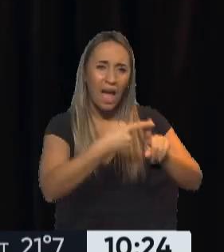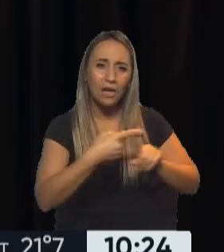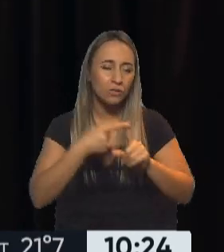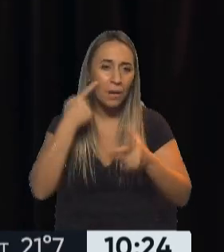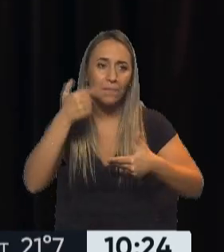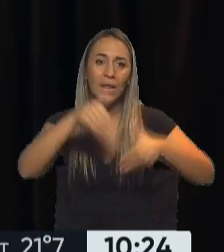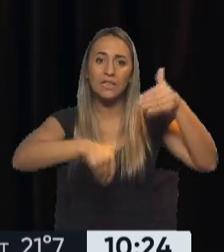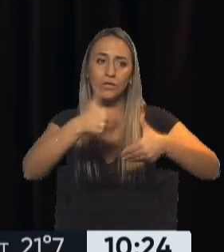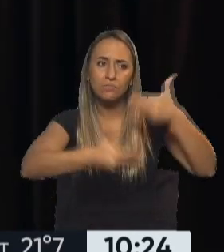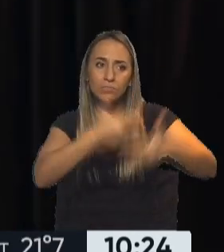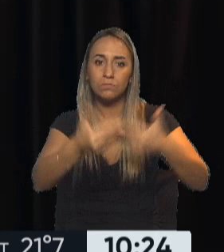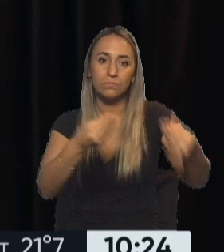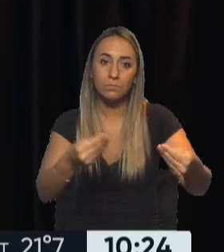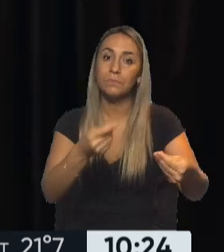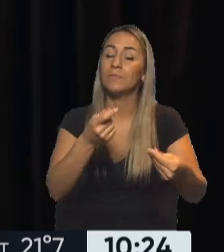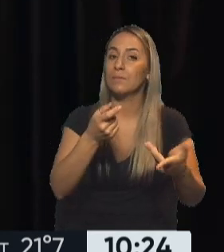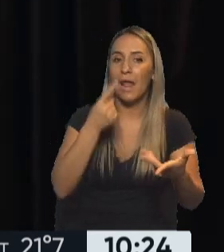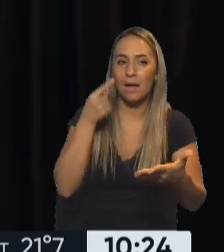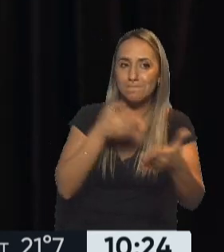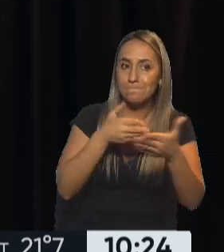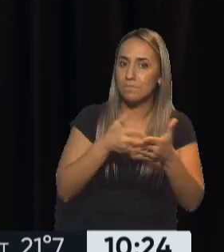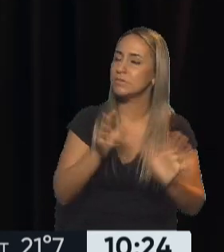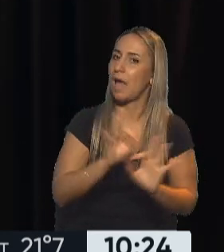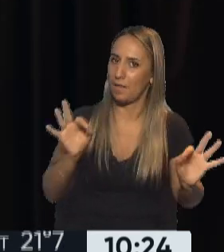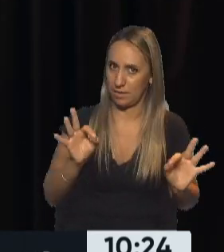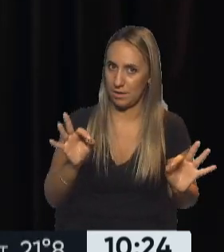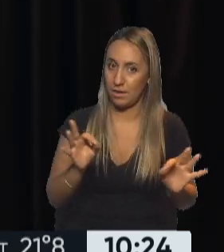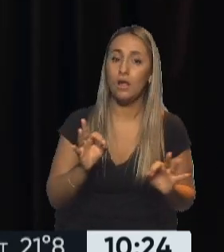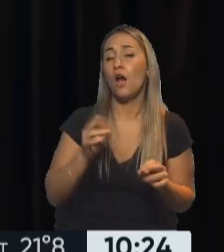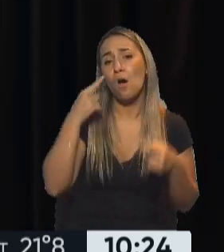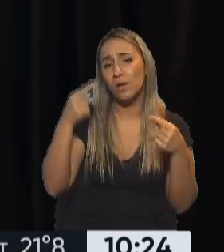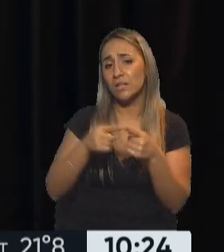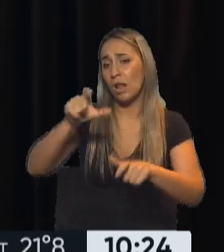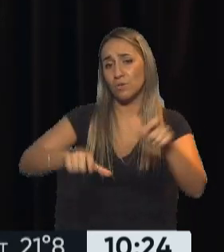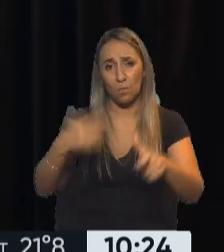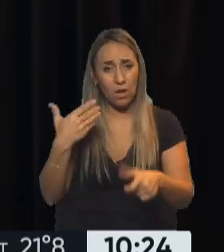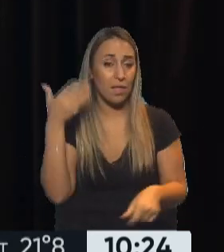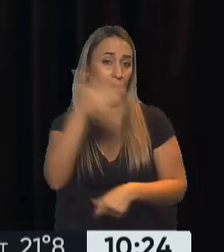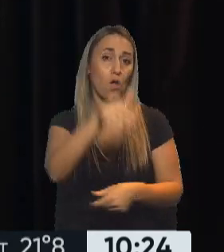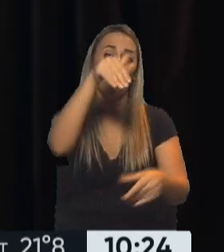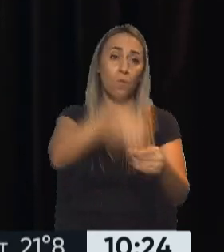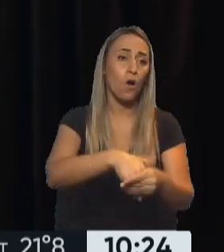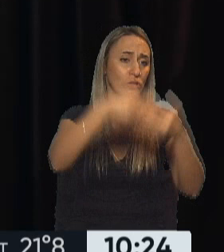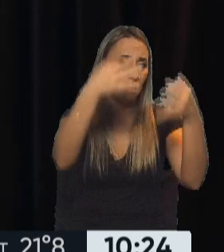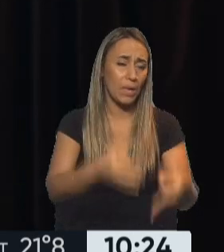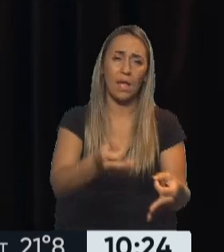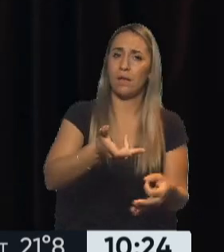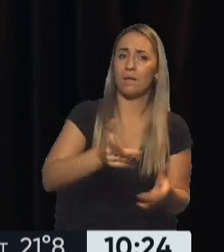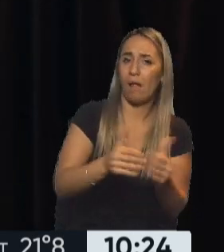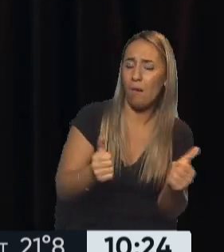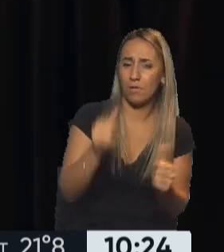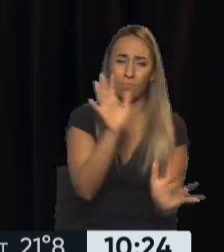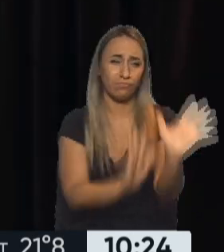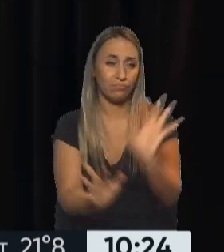avanza el comicio, que no haya ninguna dificultad. El objetivo es que todos puedan votar bien, tranquilo y lo más rápido posible, y se está cumpliendo, porque comparado con la vez